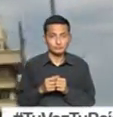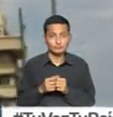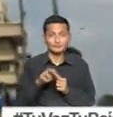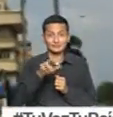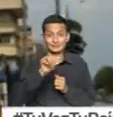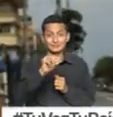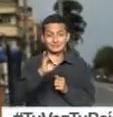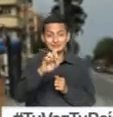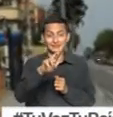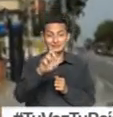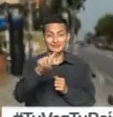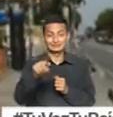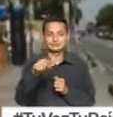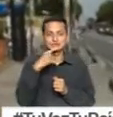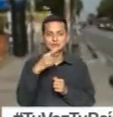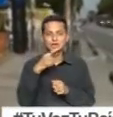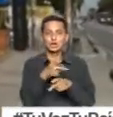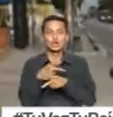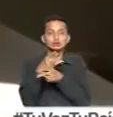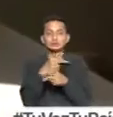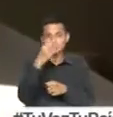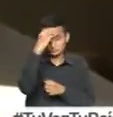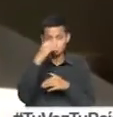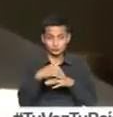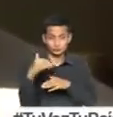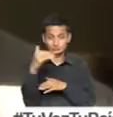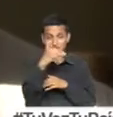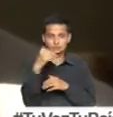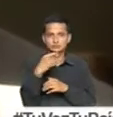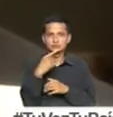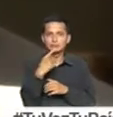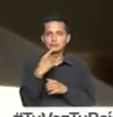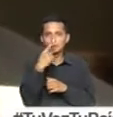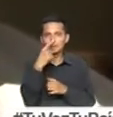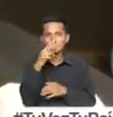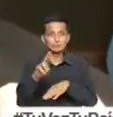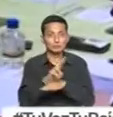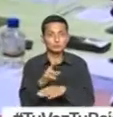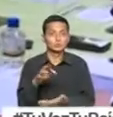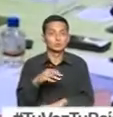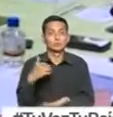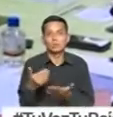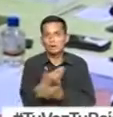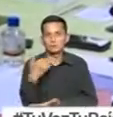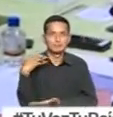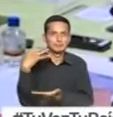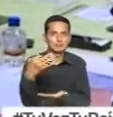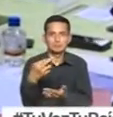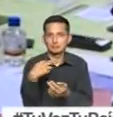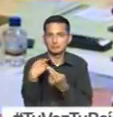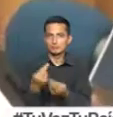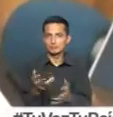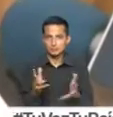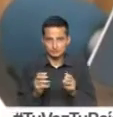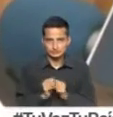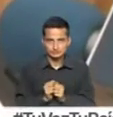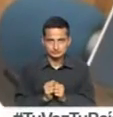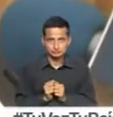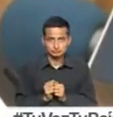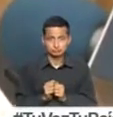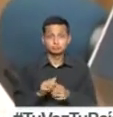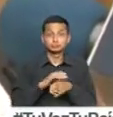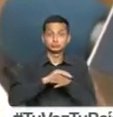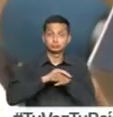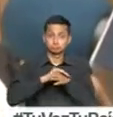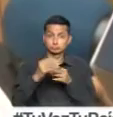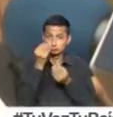desde el Consejo de Educación Superior, CES, no existe ningún interés en designar a una persona para este cargo directivo. Hemos hecho una